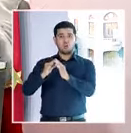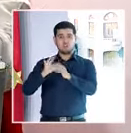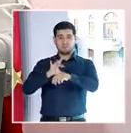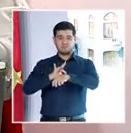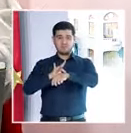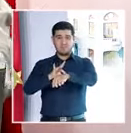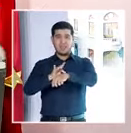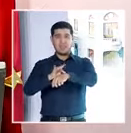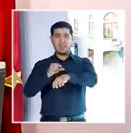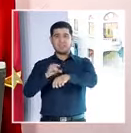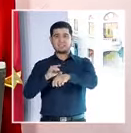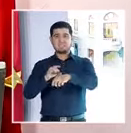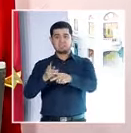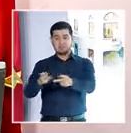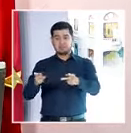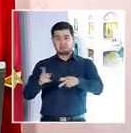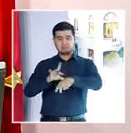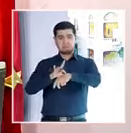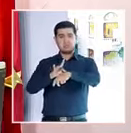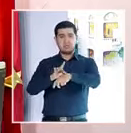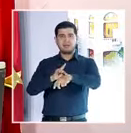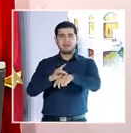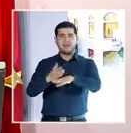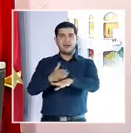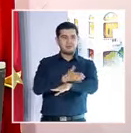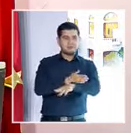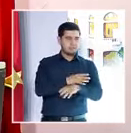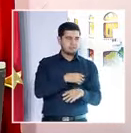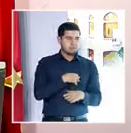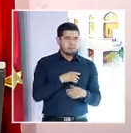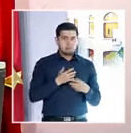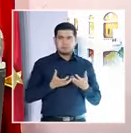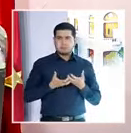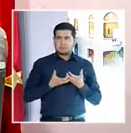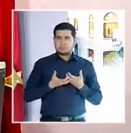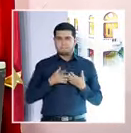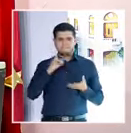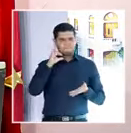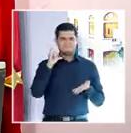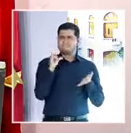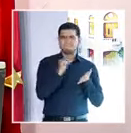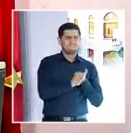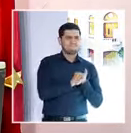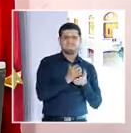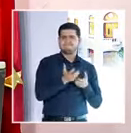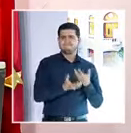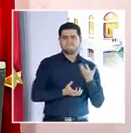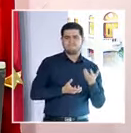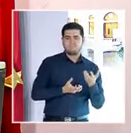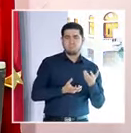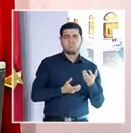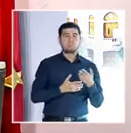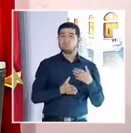llamamos. No creíamos que éramos capaces de implementar ese hospital